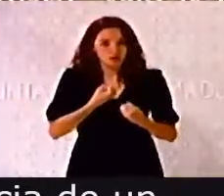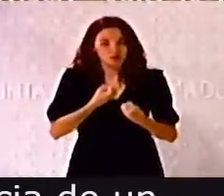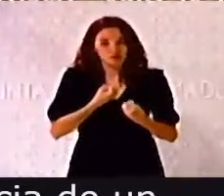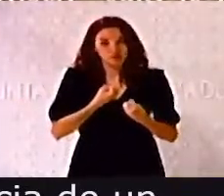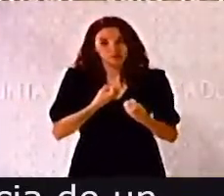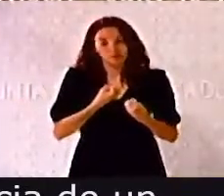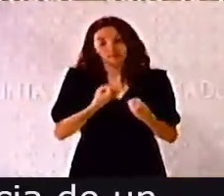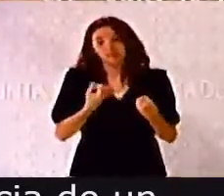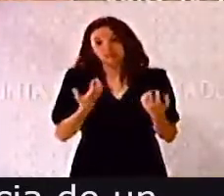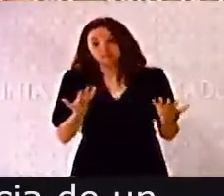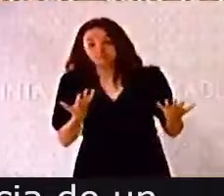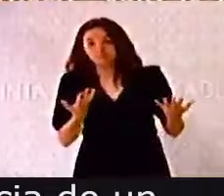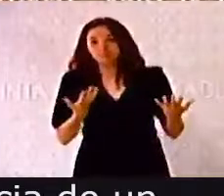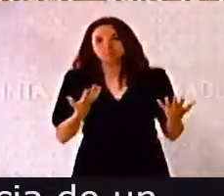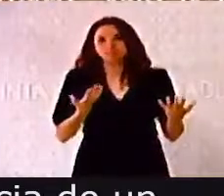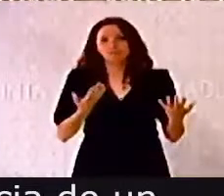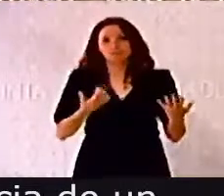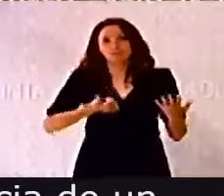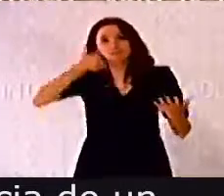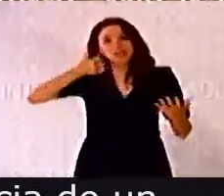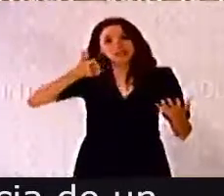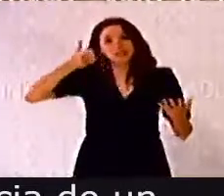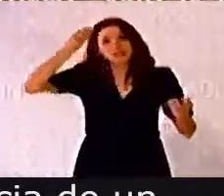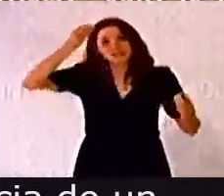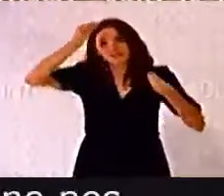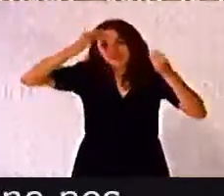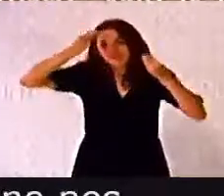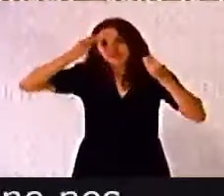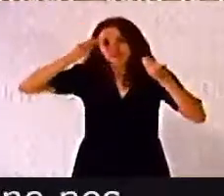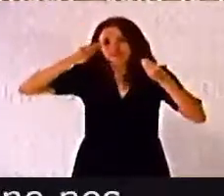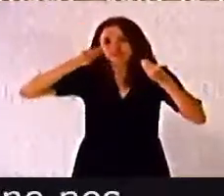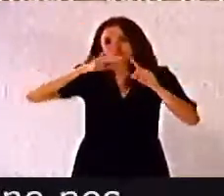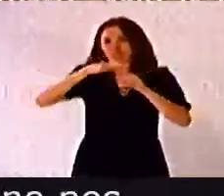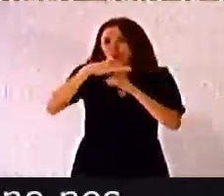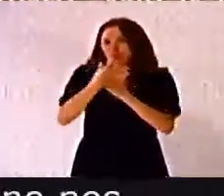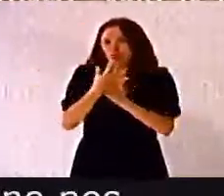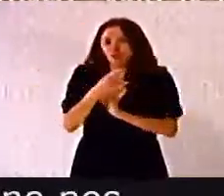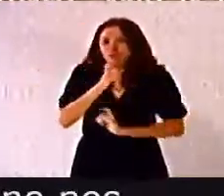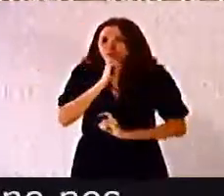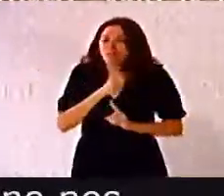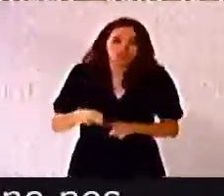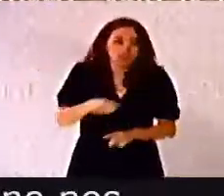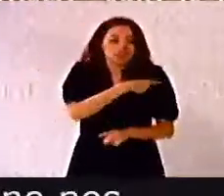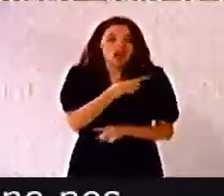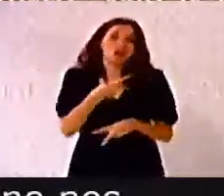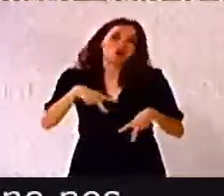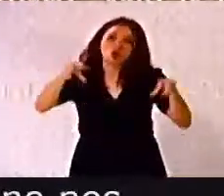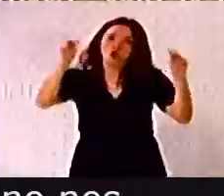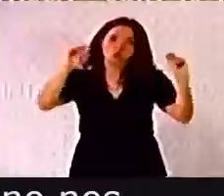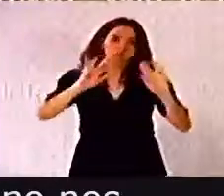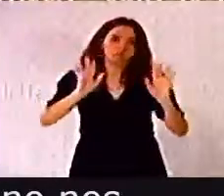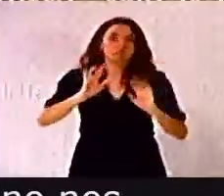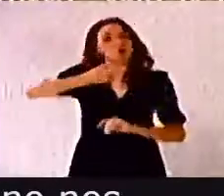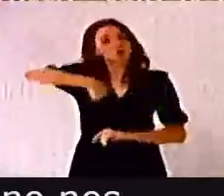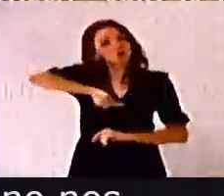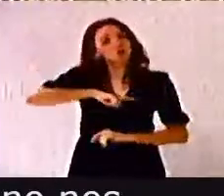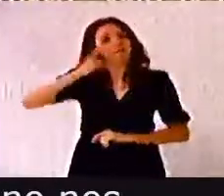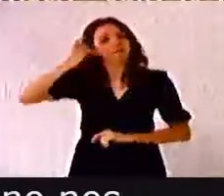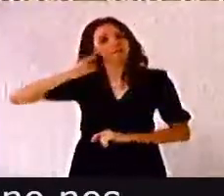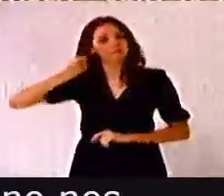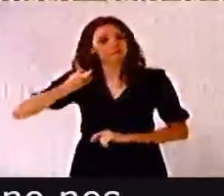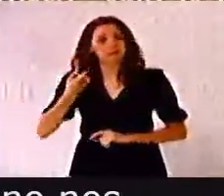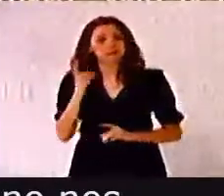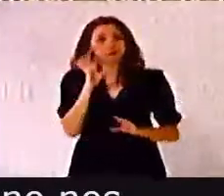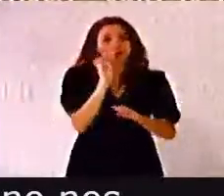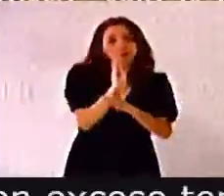Y no nos compliquemos la vida, que a veces de verdad creo que nos la complicamos en exceso. ¿Cómo somos capaces de tener el máximo cuidado,